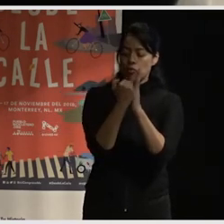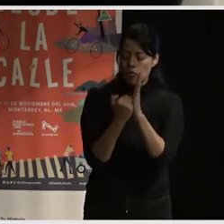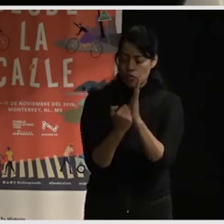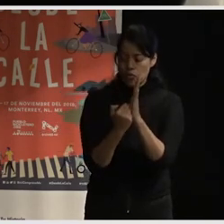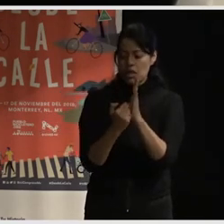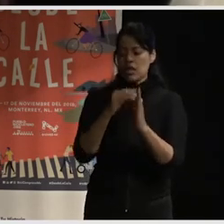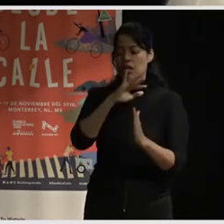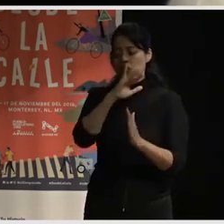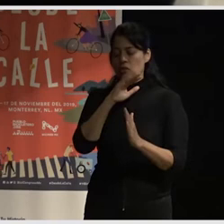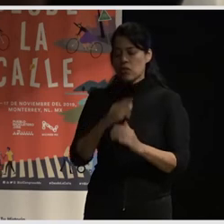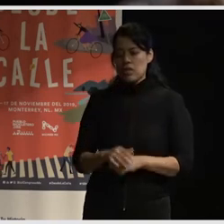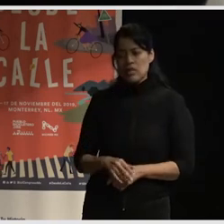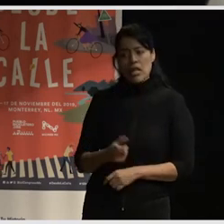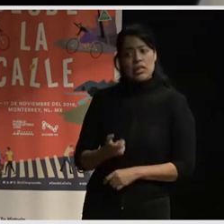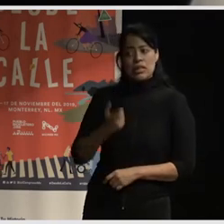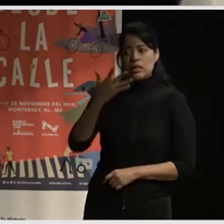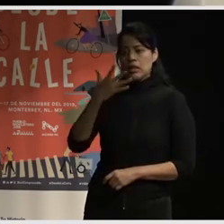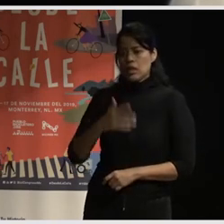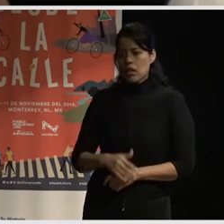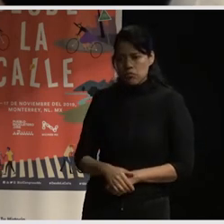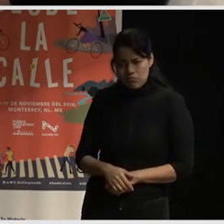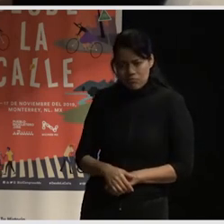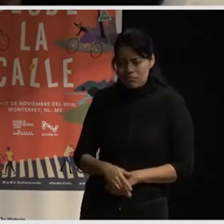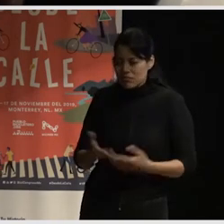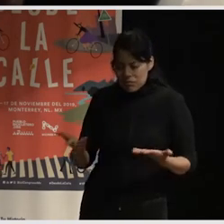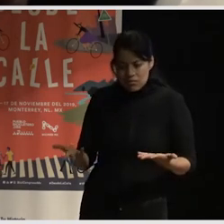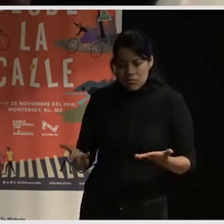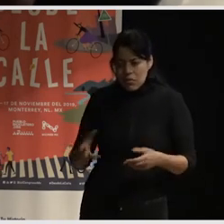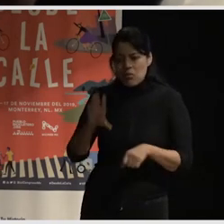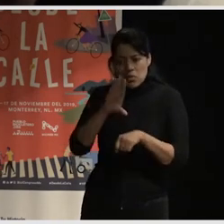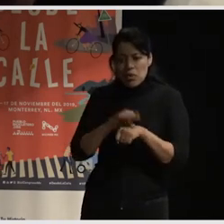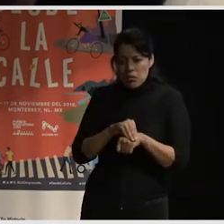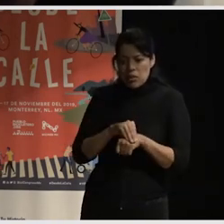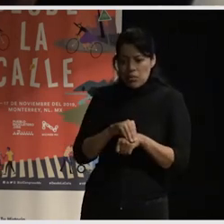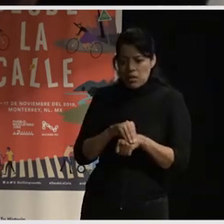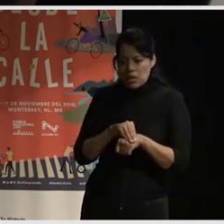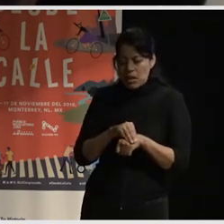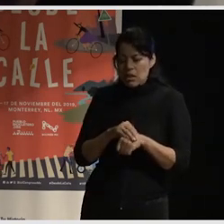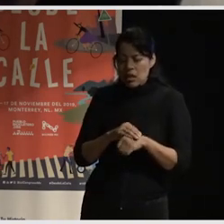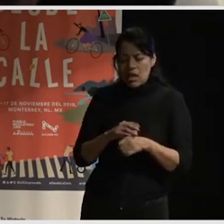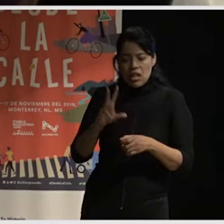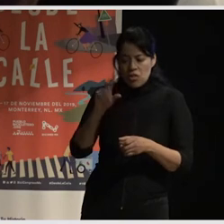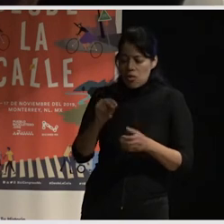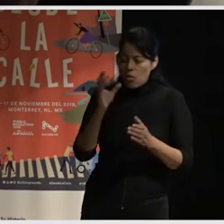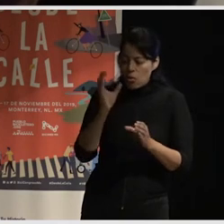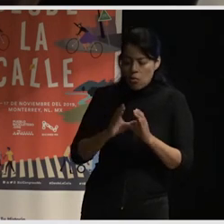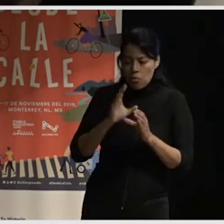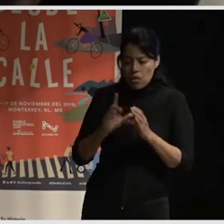de la hiper normalización que habló que íbamos a vamos a permitir que la norma y contó jorge sanz informa